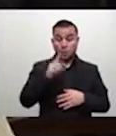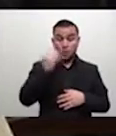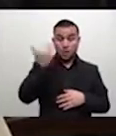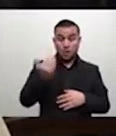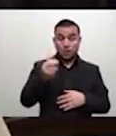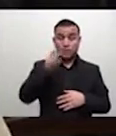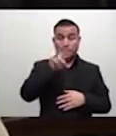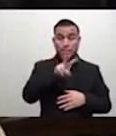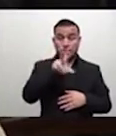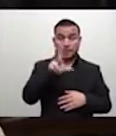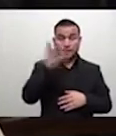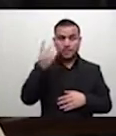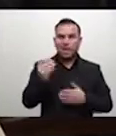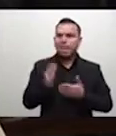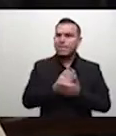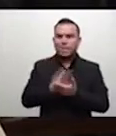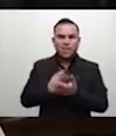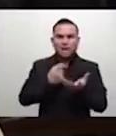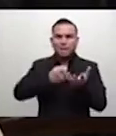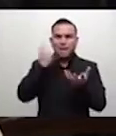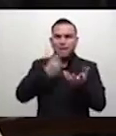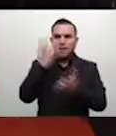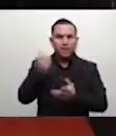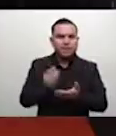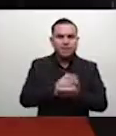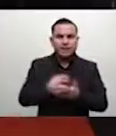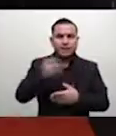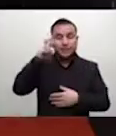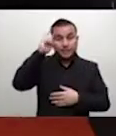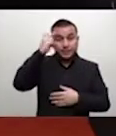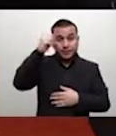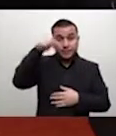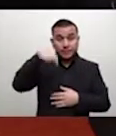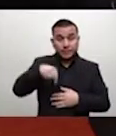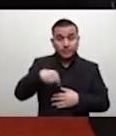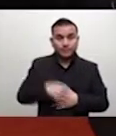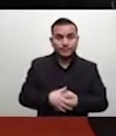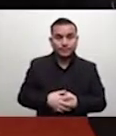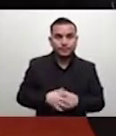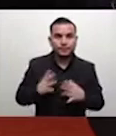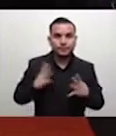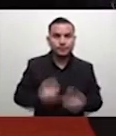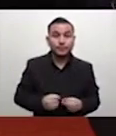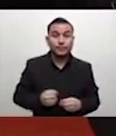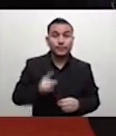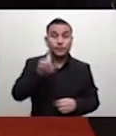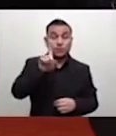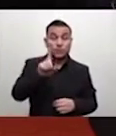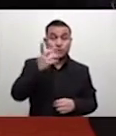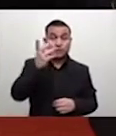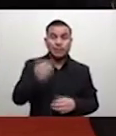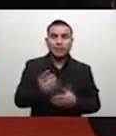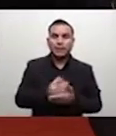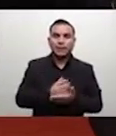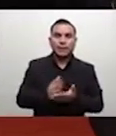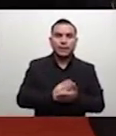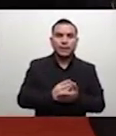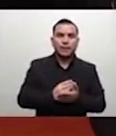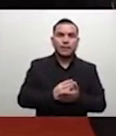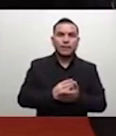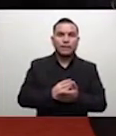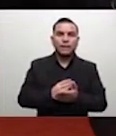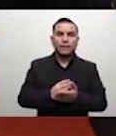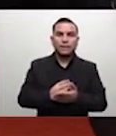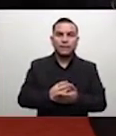de su administración sin homicidios y este día haciendo en el gobierno anterior solo todo un día se conocía